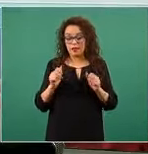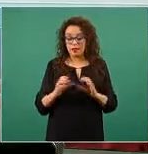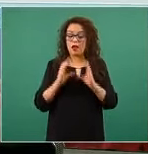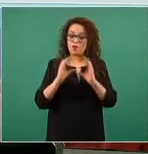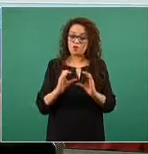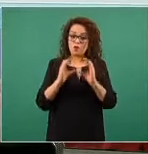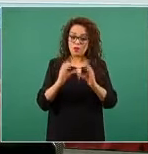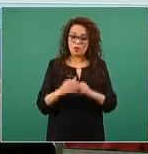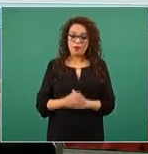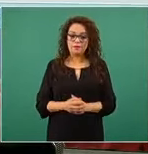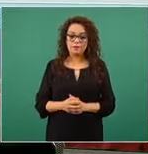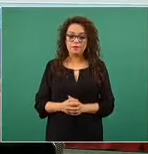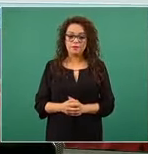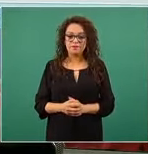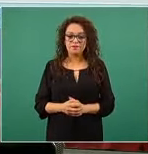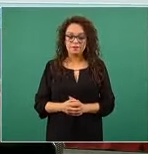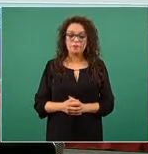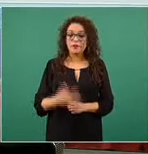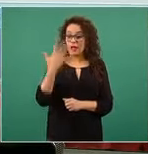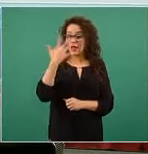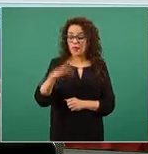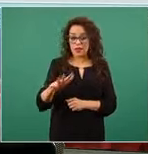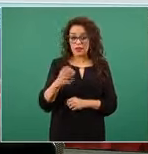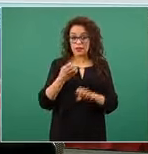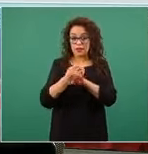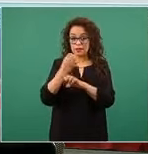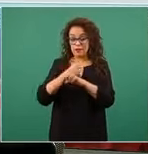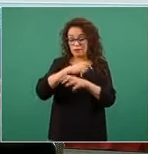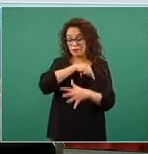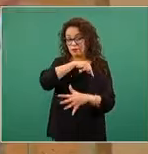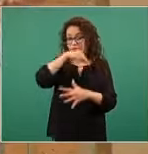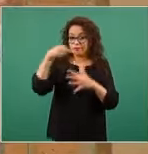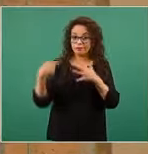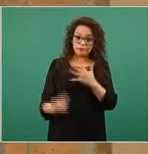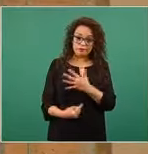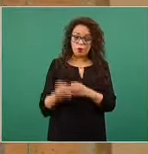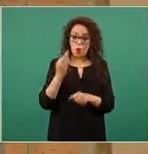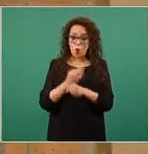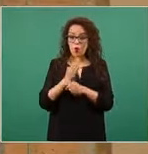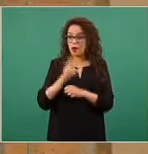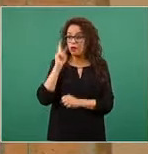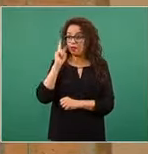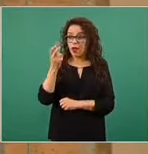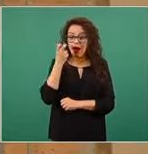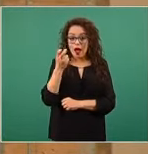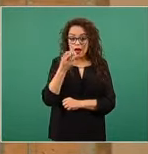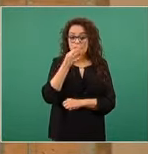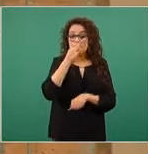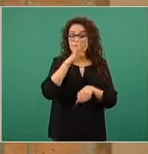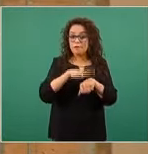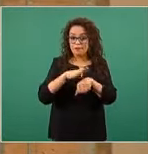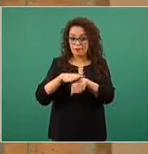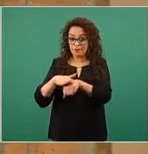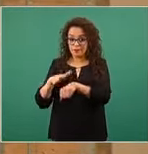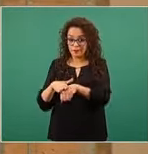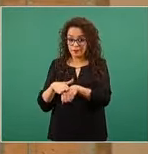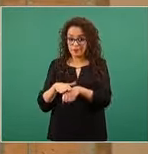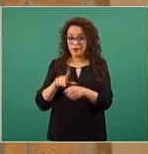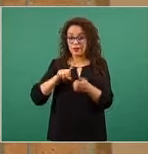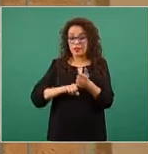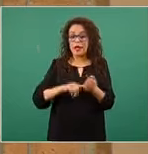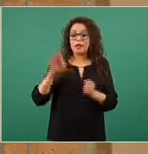ronda de diapositivas, el llamado a estas 10 entidades federativas que, al estar viendo estas señales que pudieran ya